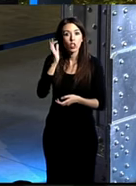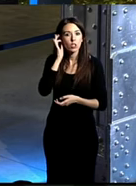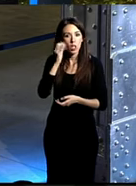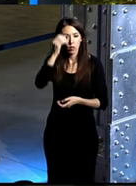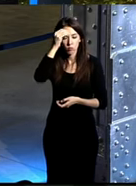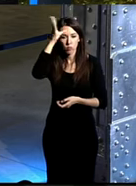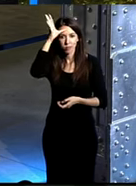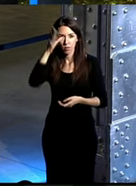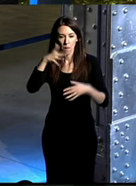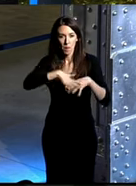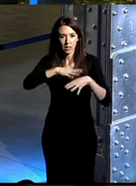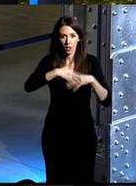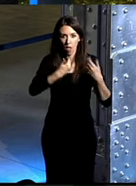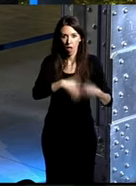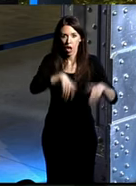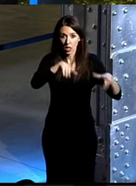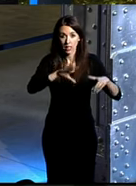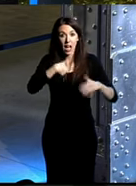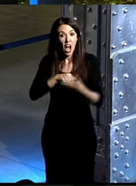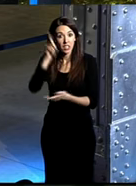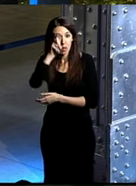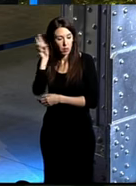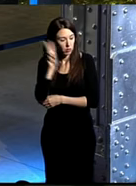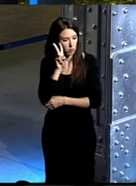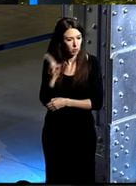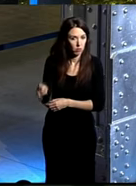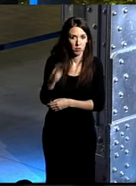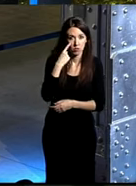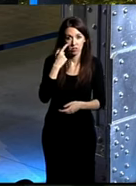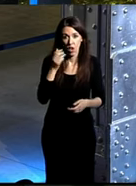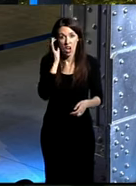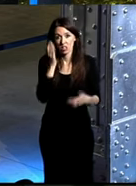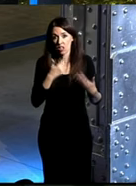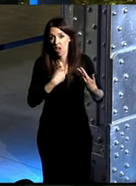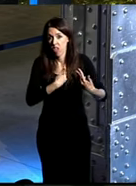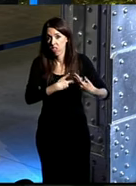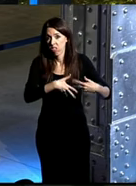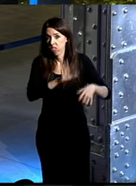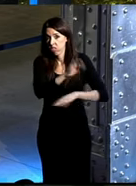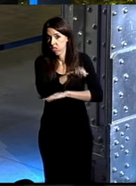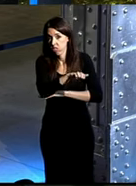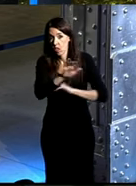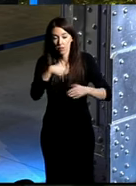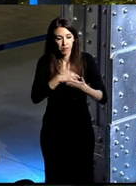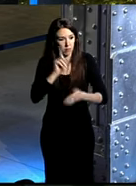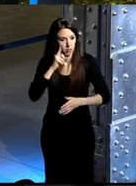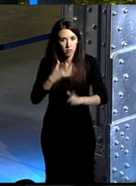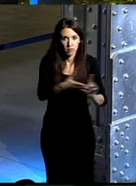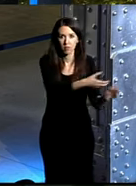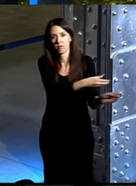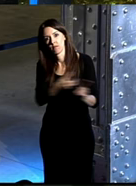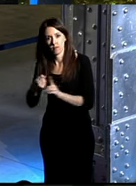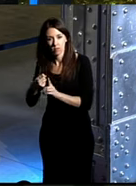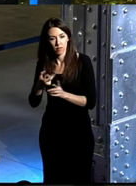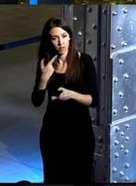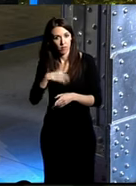genio matemático y estaba perdida en una clase y hasta que este hombre no la descubrió, la chica hubiese naufragado y se hubiese perdido su talento. Gracias al